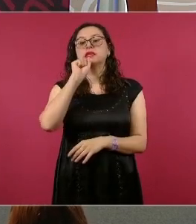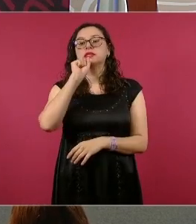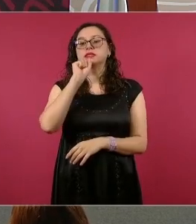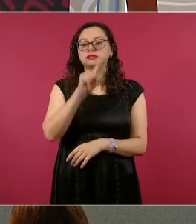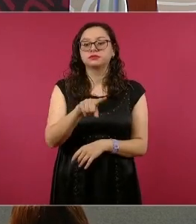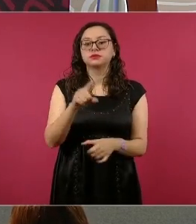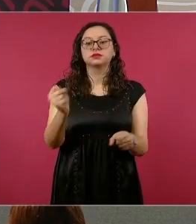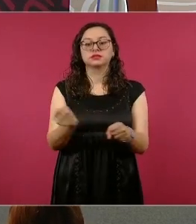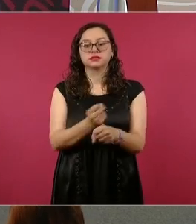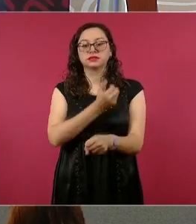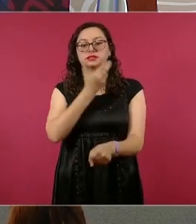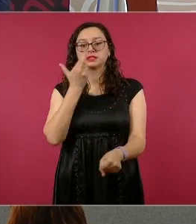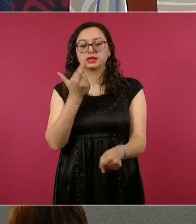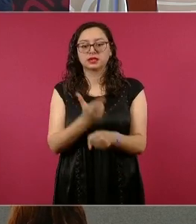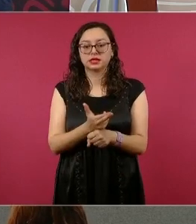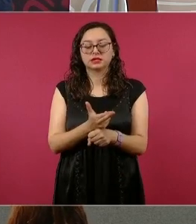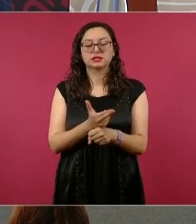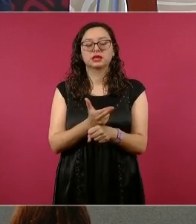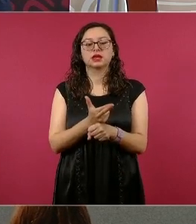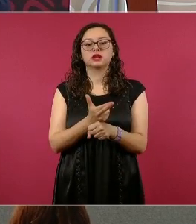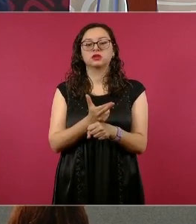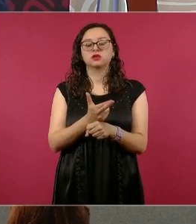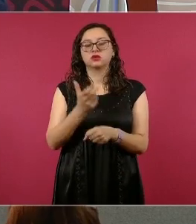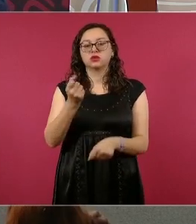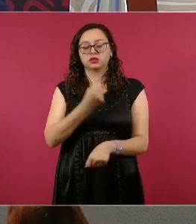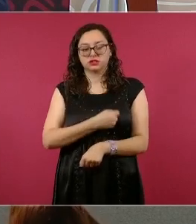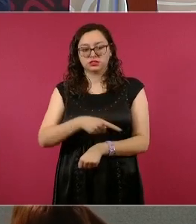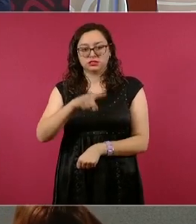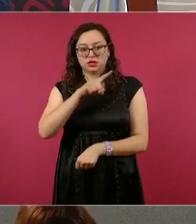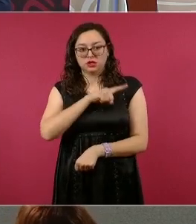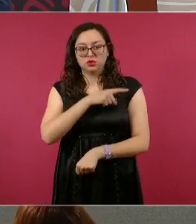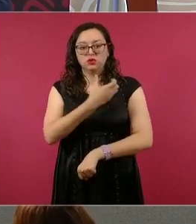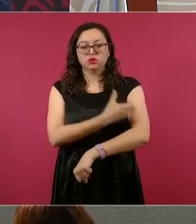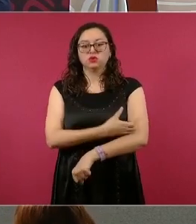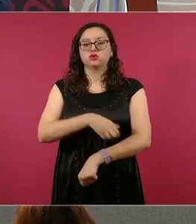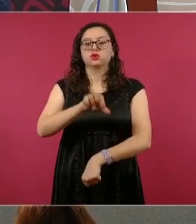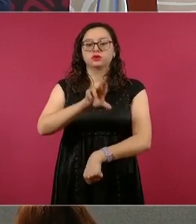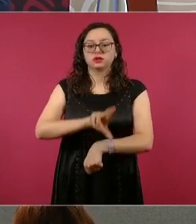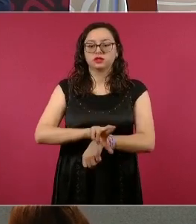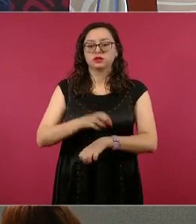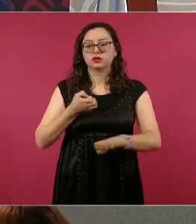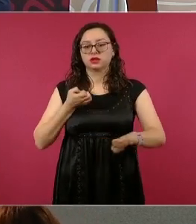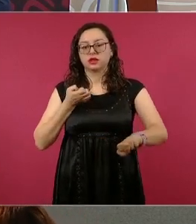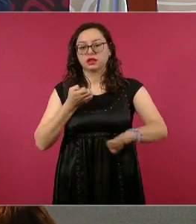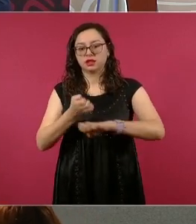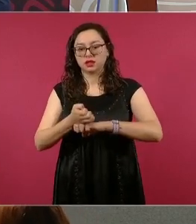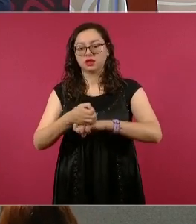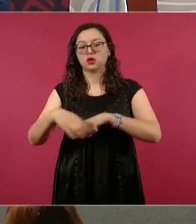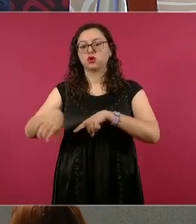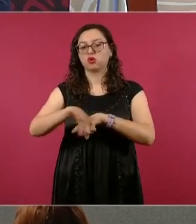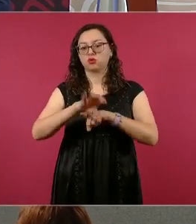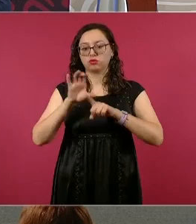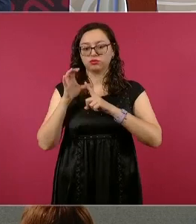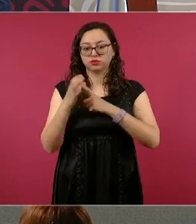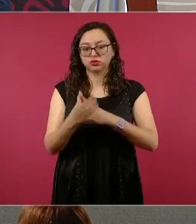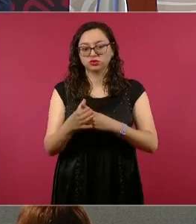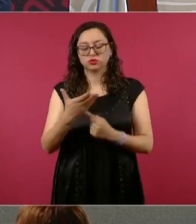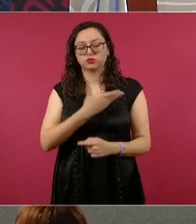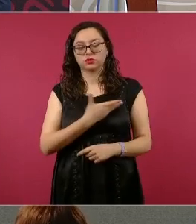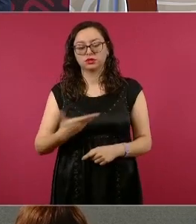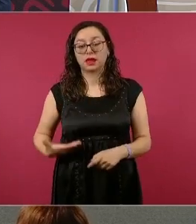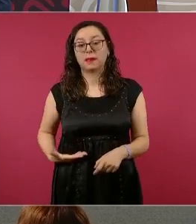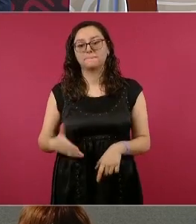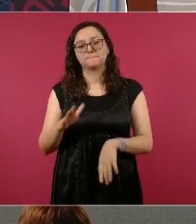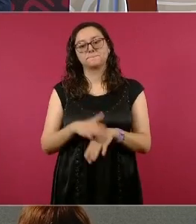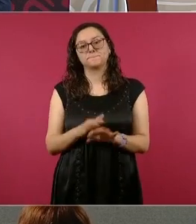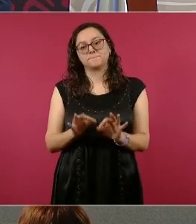los secretarios y secretarias de salud, los coordinadores estatales, los integrantes de la Comisión Presidencial y, lo más importante, los